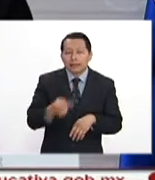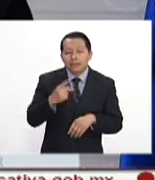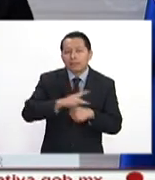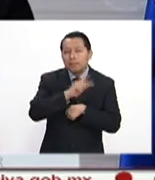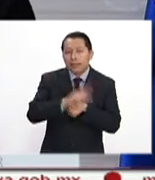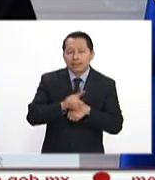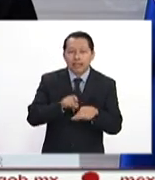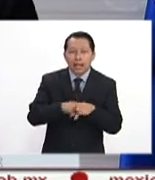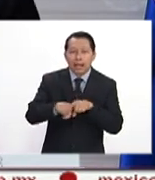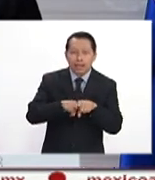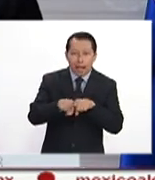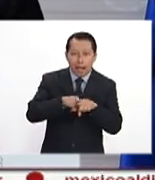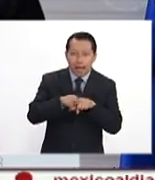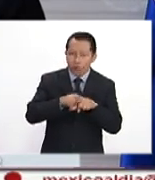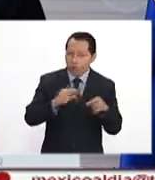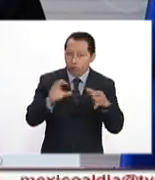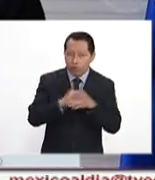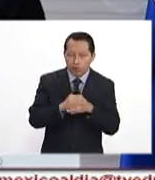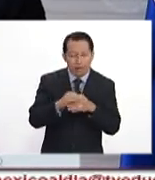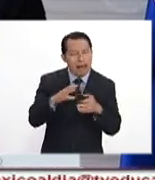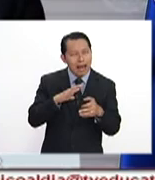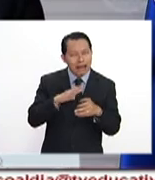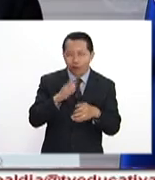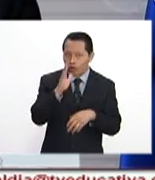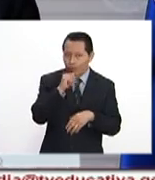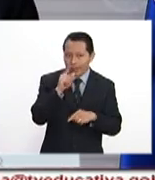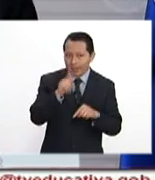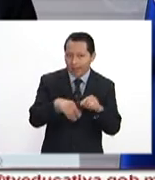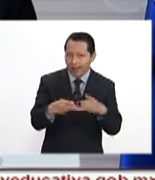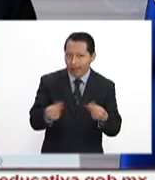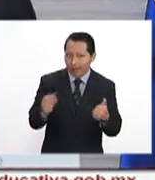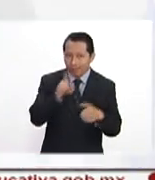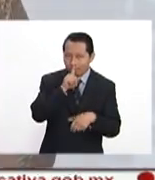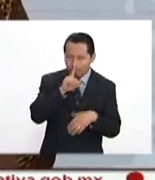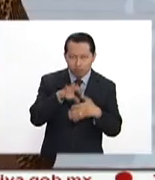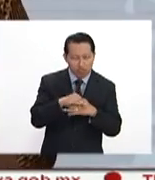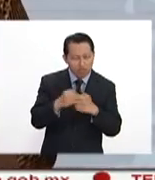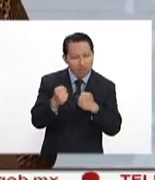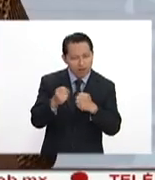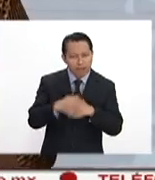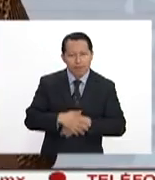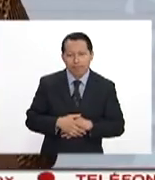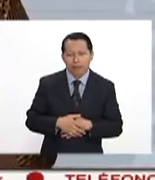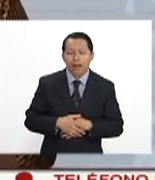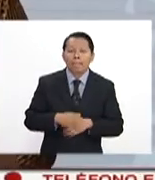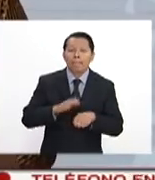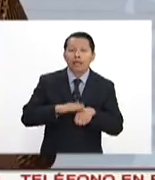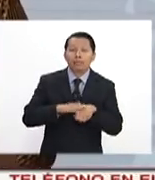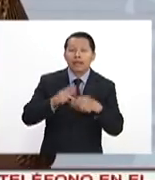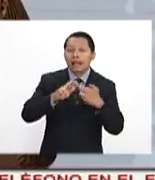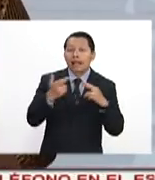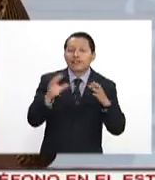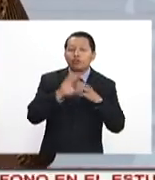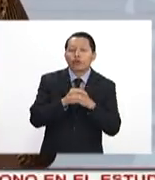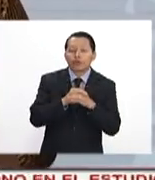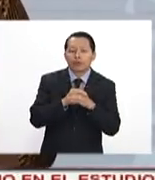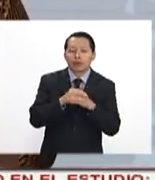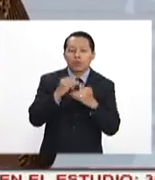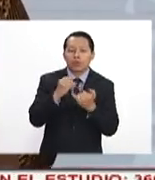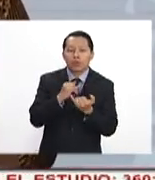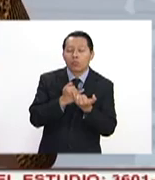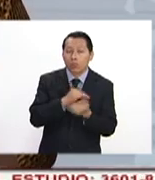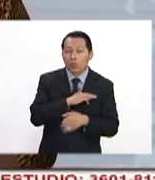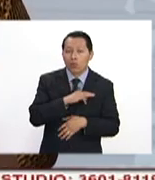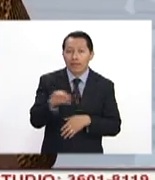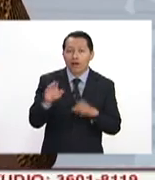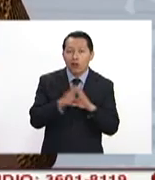hermanas con un vínculo indisoluble y extraordinariamente fuerte. Estrechar cada vez más nuestra relación y de